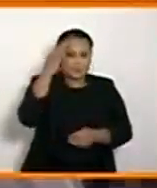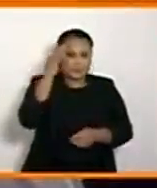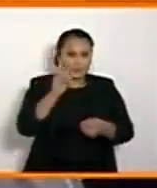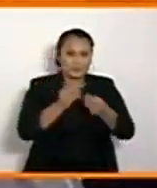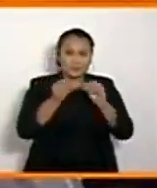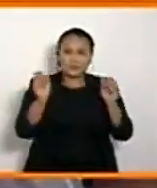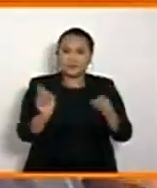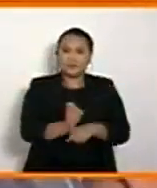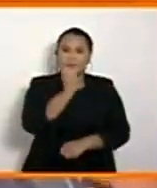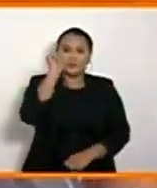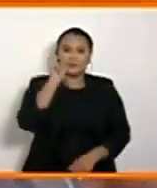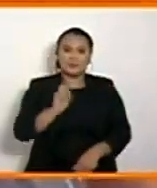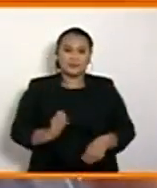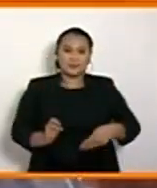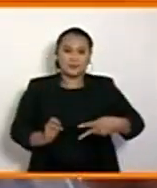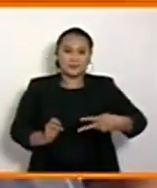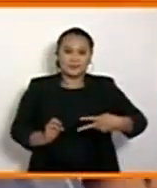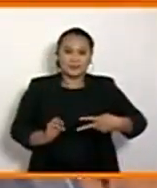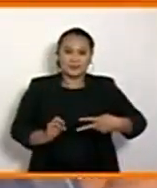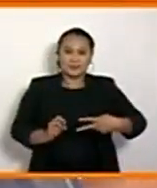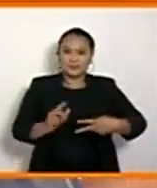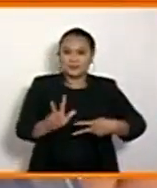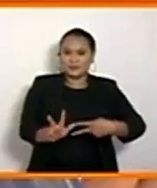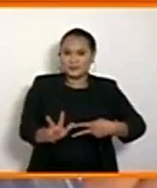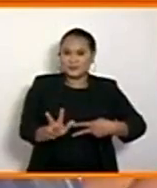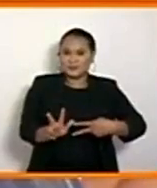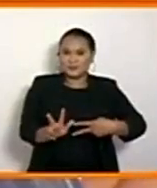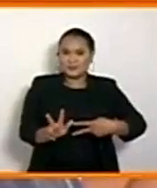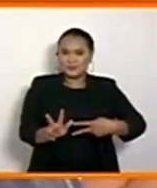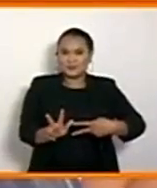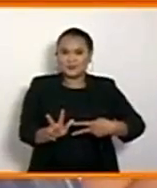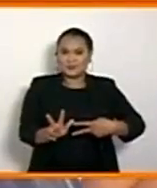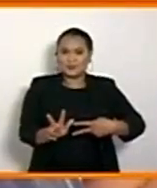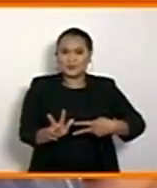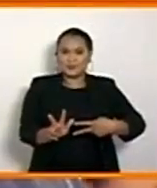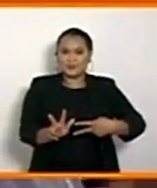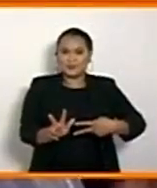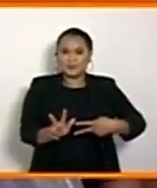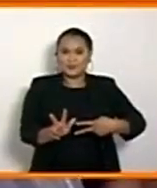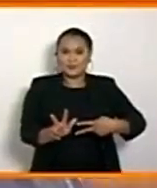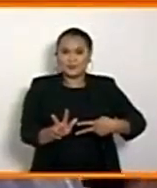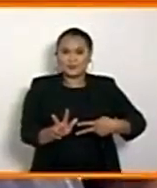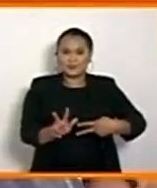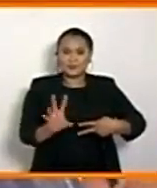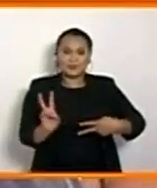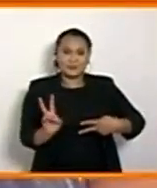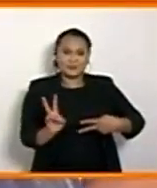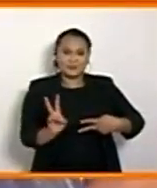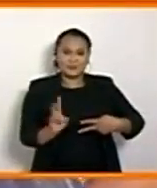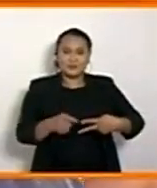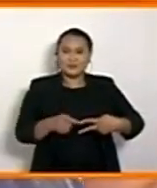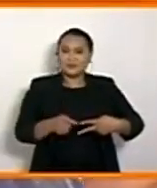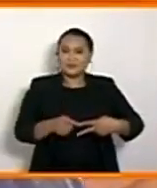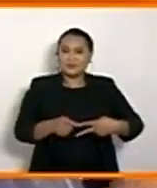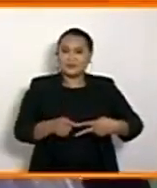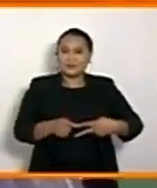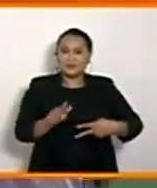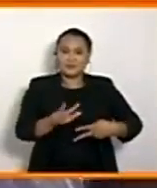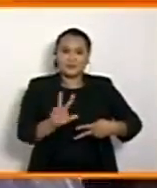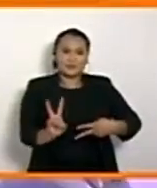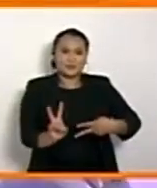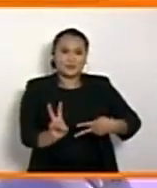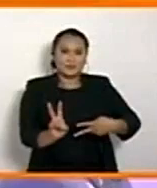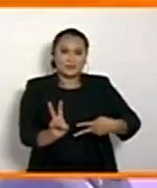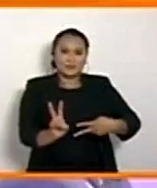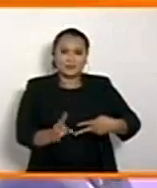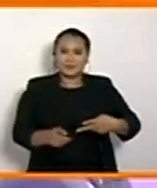dígito y este es el 3, segundo dígito. Este es el 7, el primer número ganador es el 37.